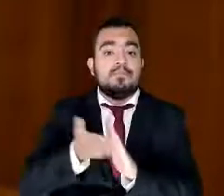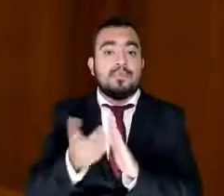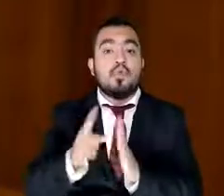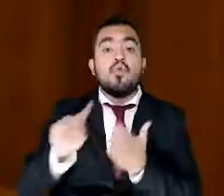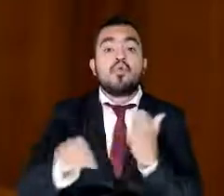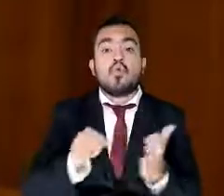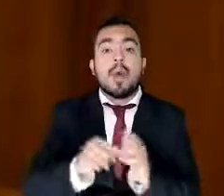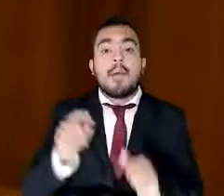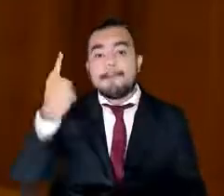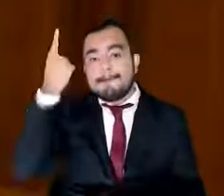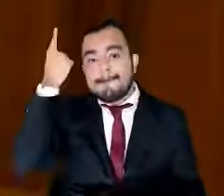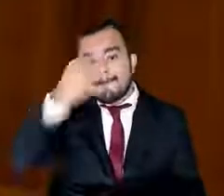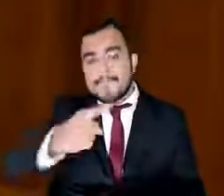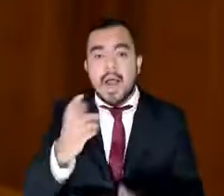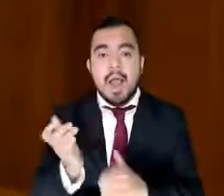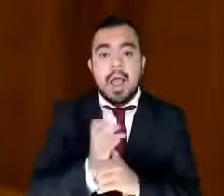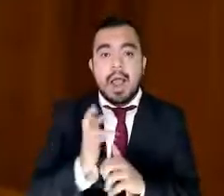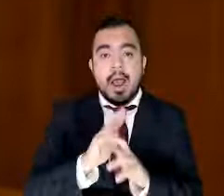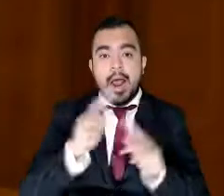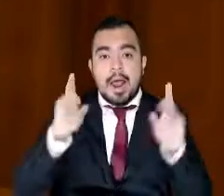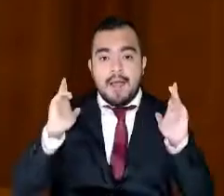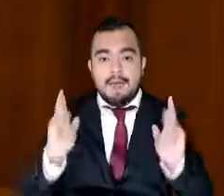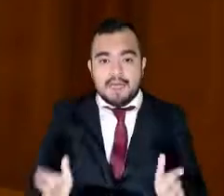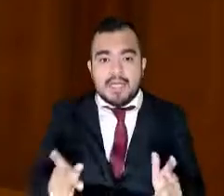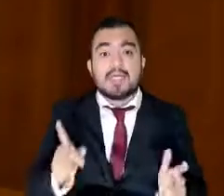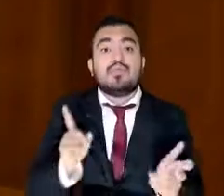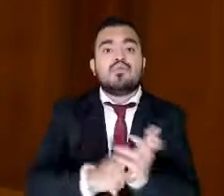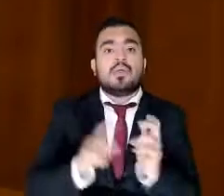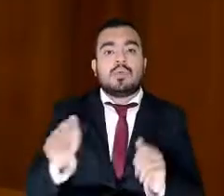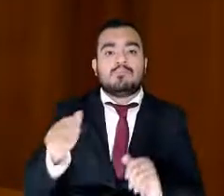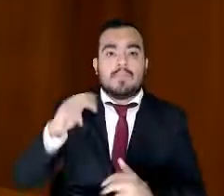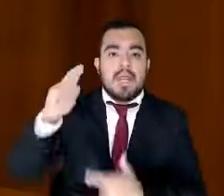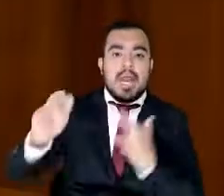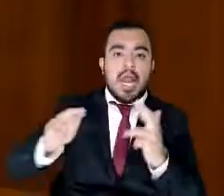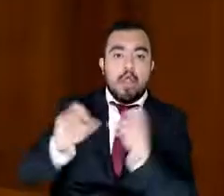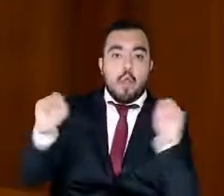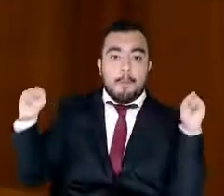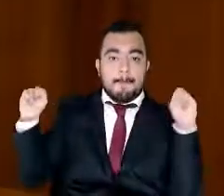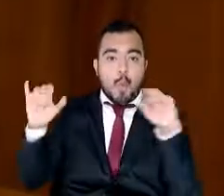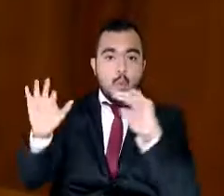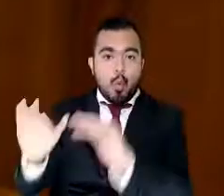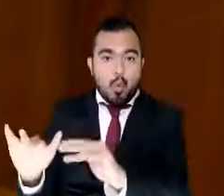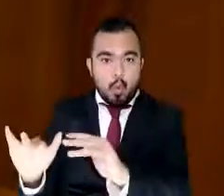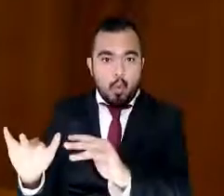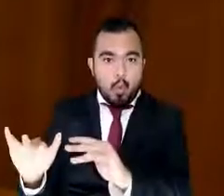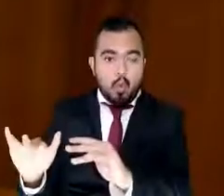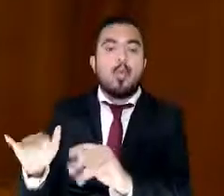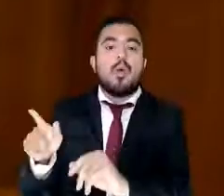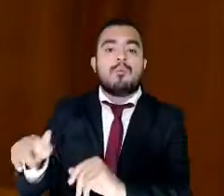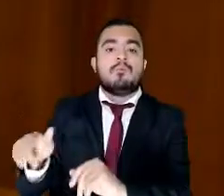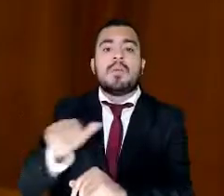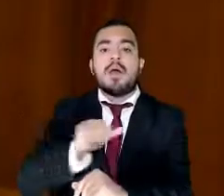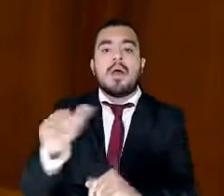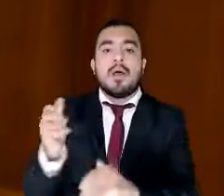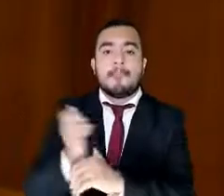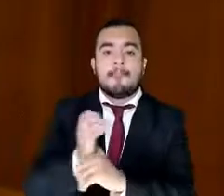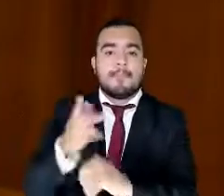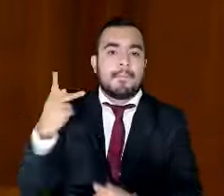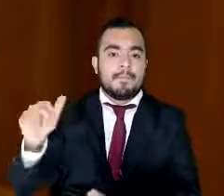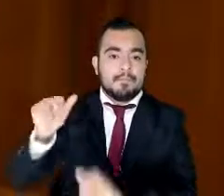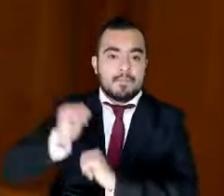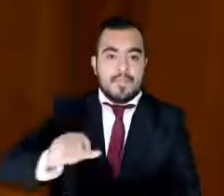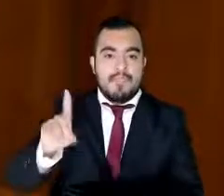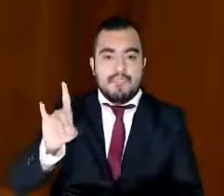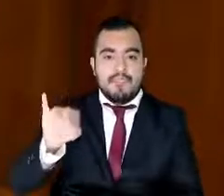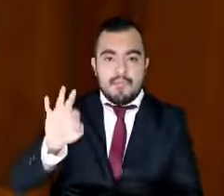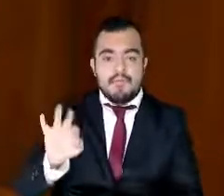centro de rehabilitación que tendrá una cobertura regional. Es un centro de rehabilitación que estará a cargo del propio DIF. En